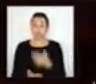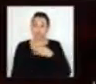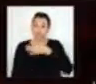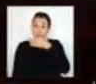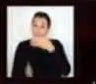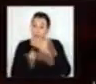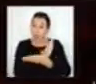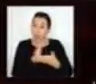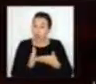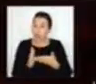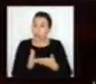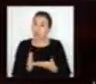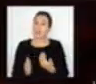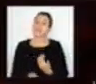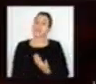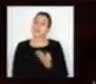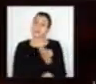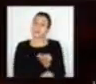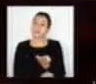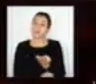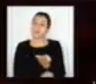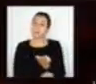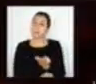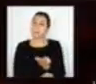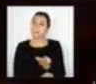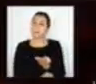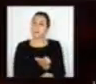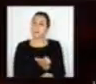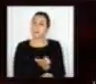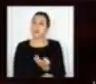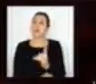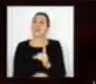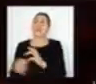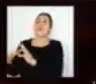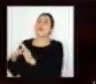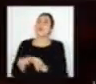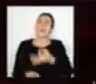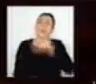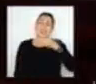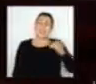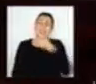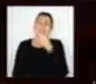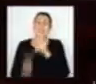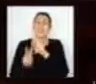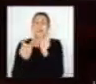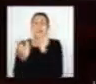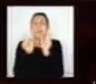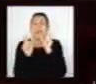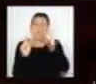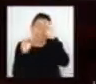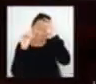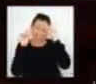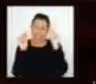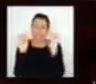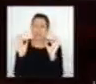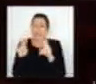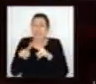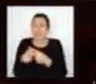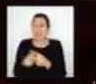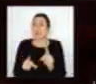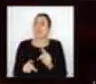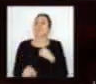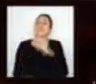apelando más que a los argumentos y a los tecnicismos, al corazón de la gente,